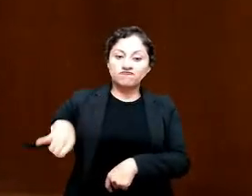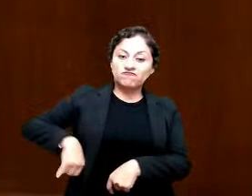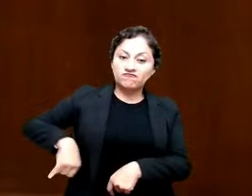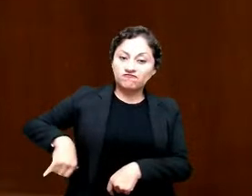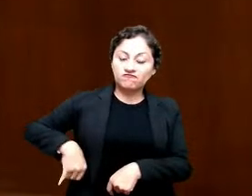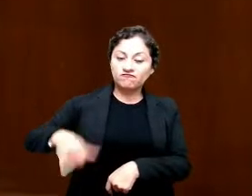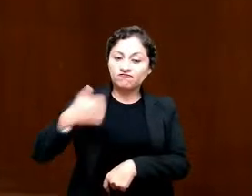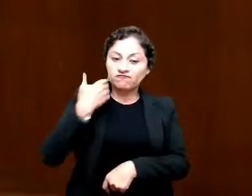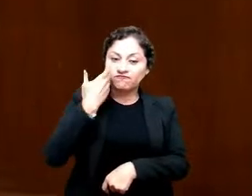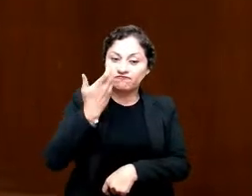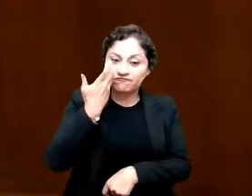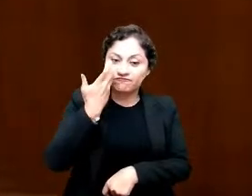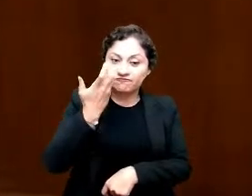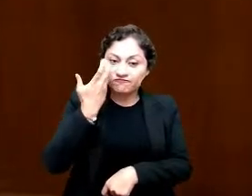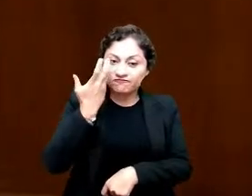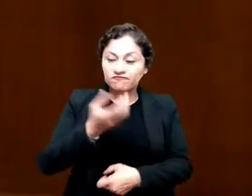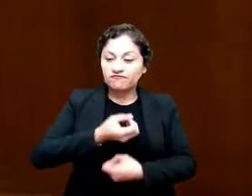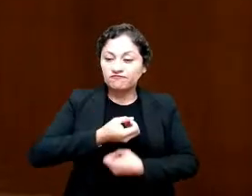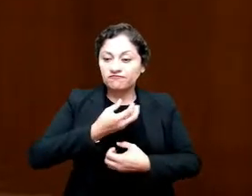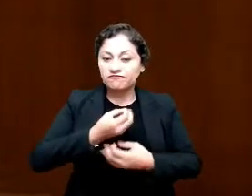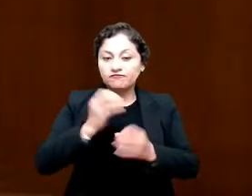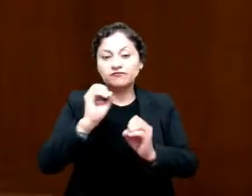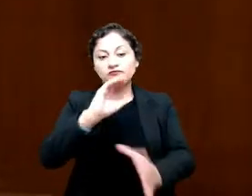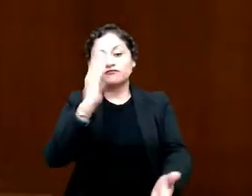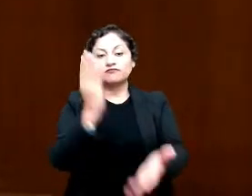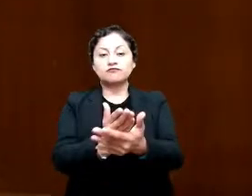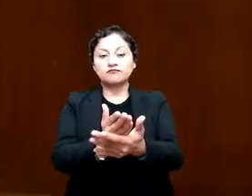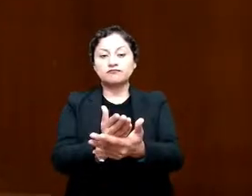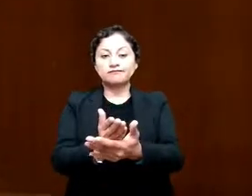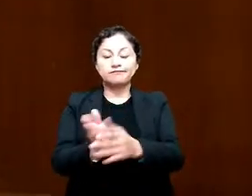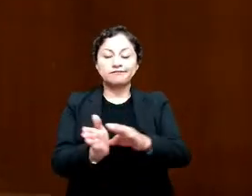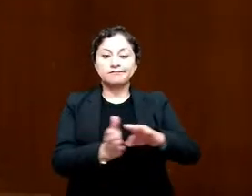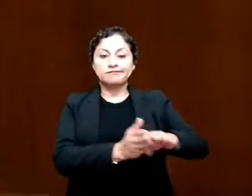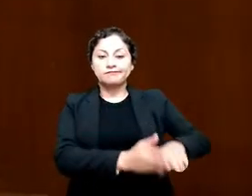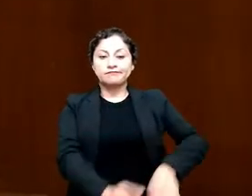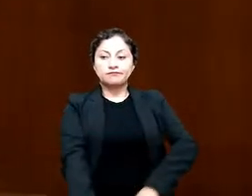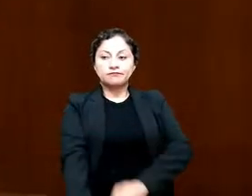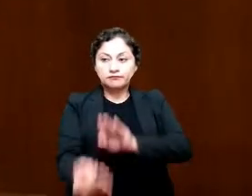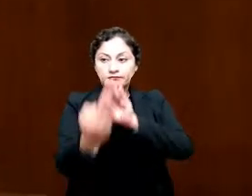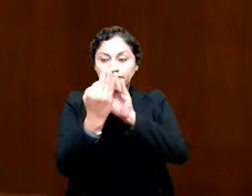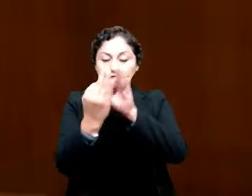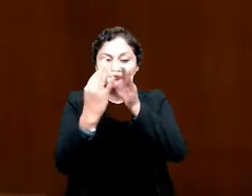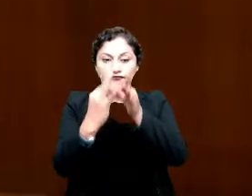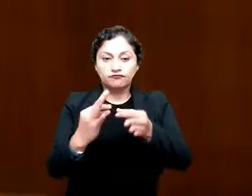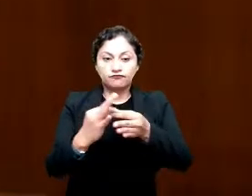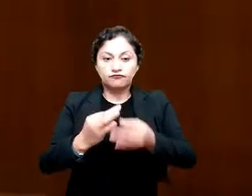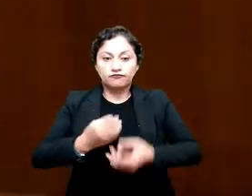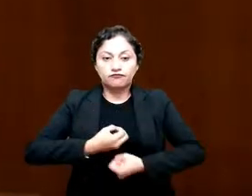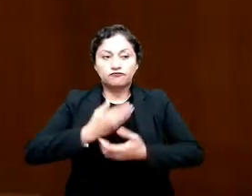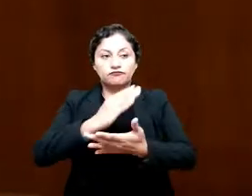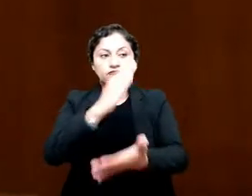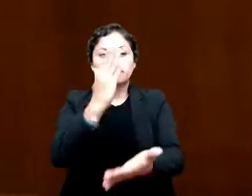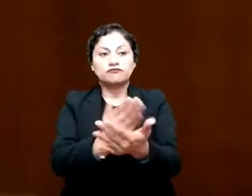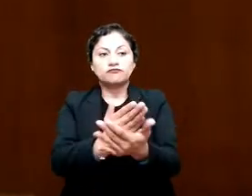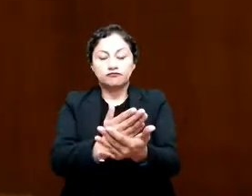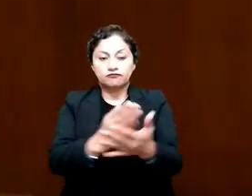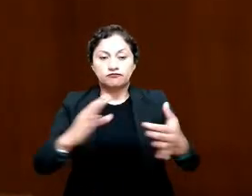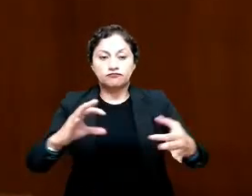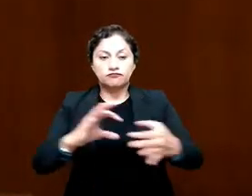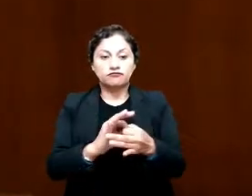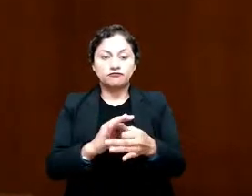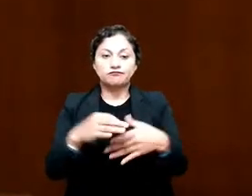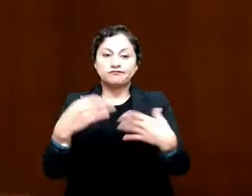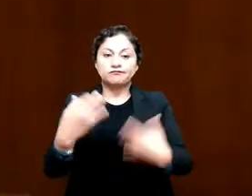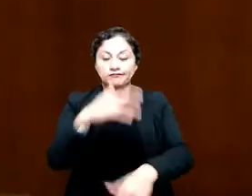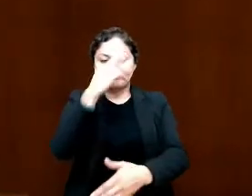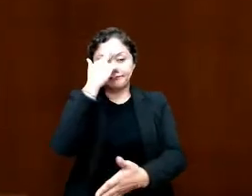la palabra. Politizar las comparecencias es faltarle el respeto a la ciudadanía, compañeros y compañeras. No hay que insistir